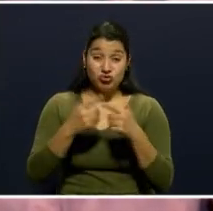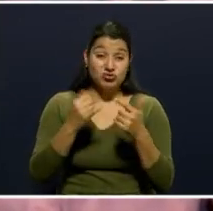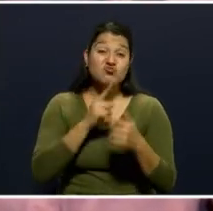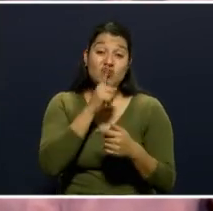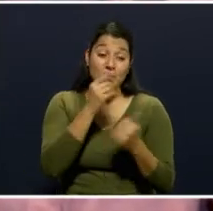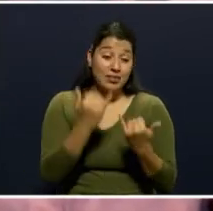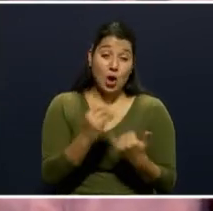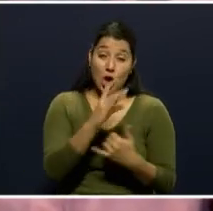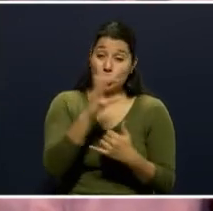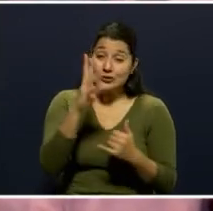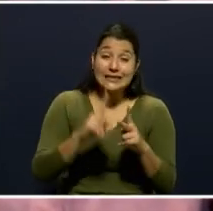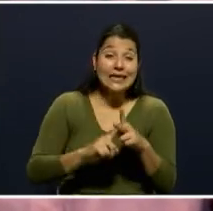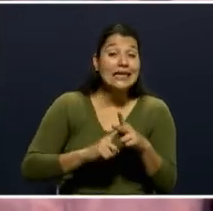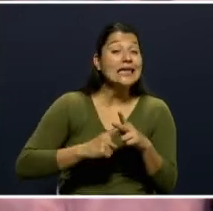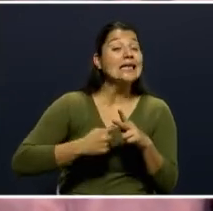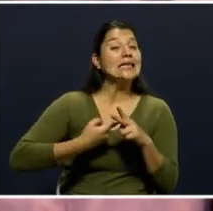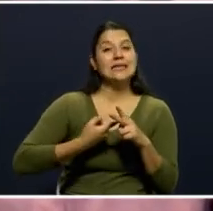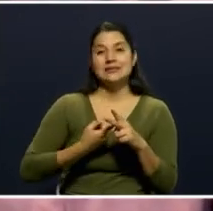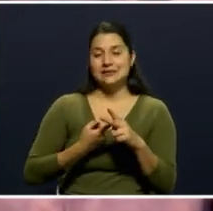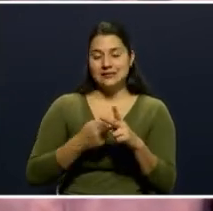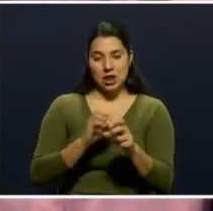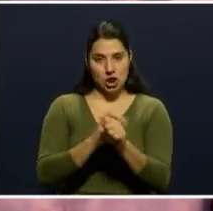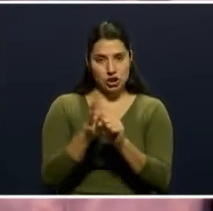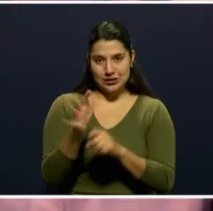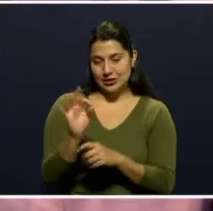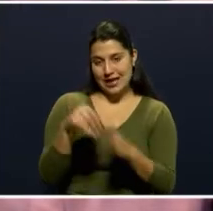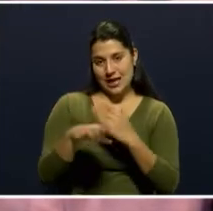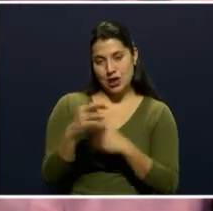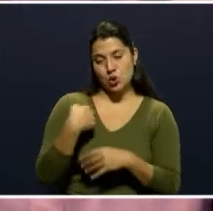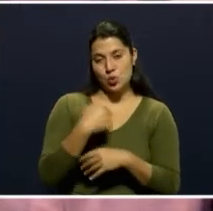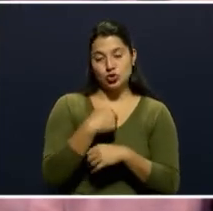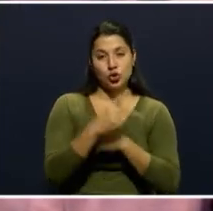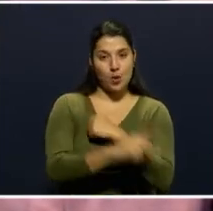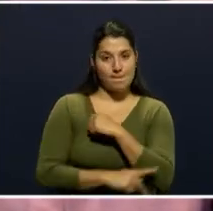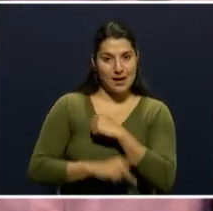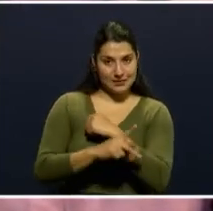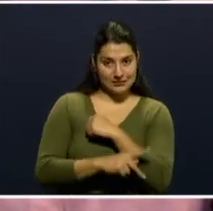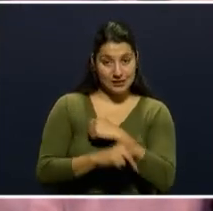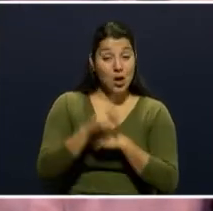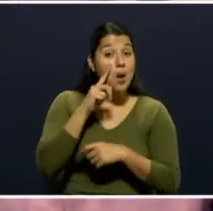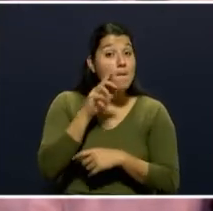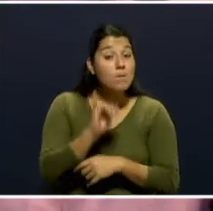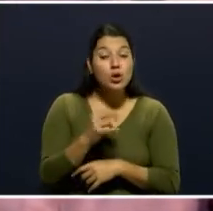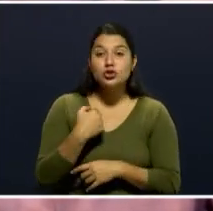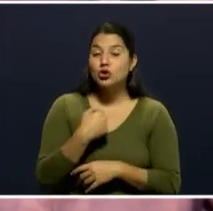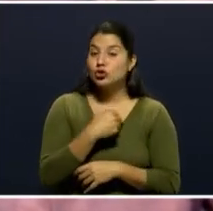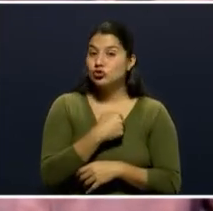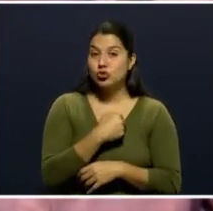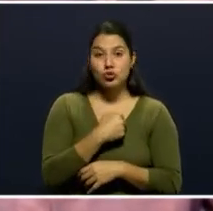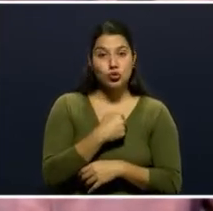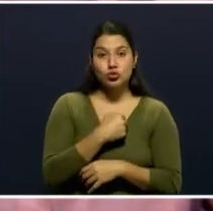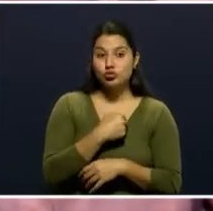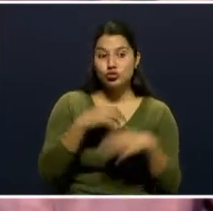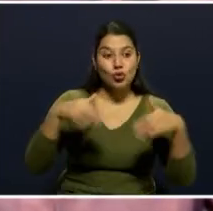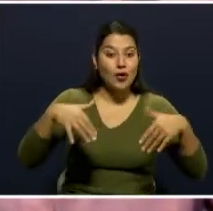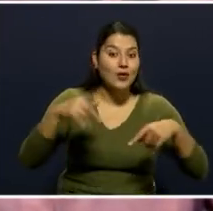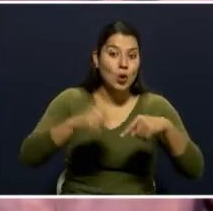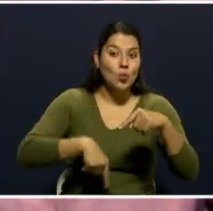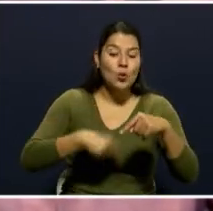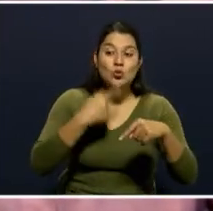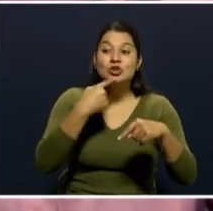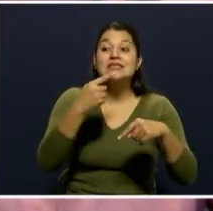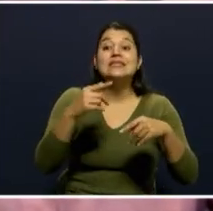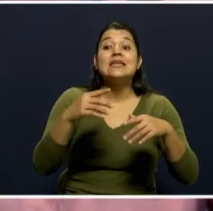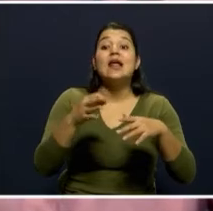bastante temprana del comportamiento del virus en nuestro país. Razón por la cual inclusive no se puede tomar ninguna proyección